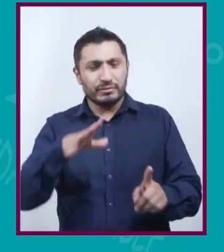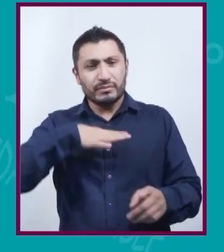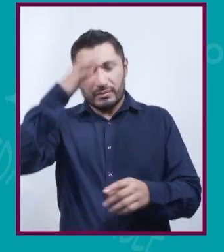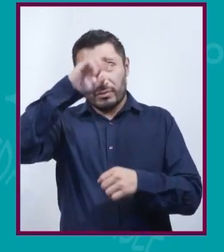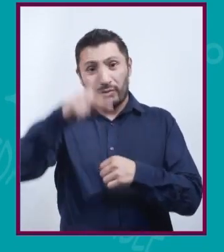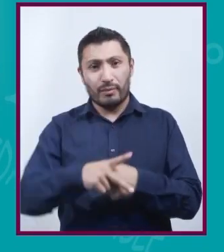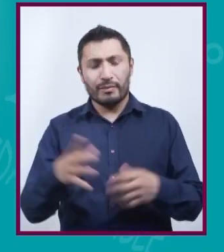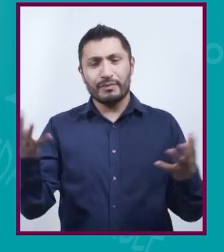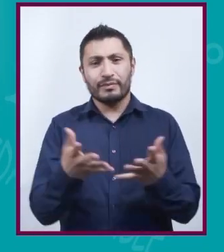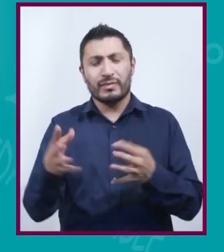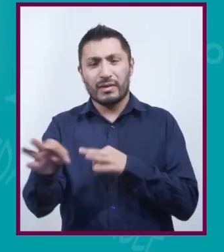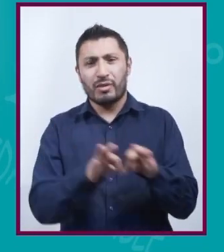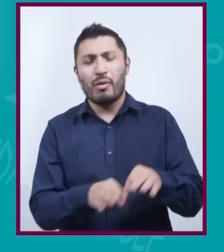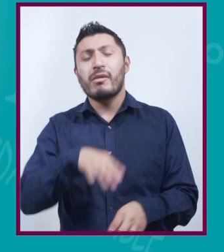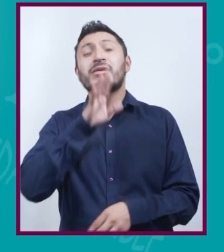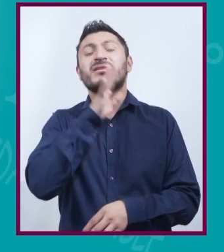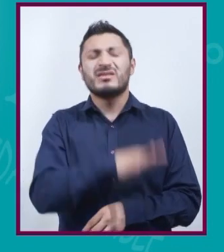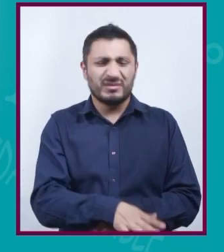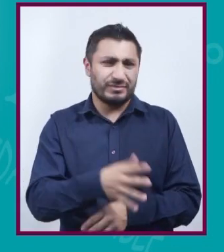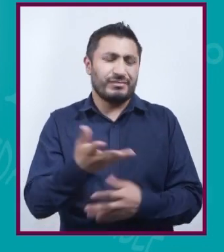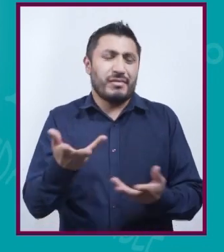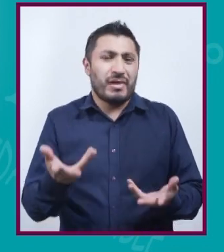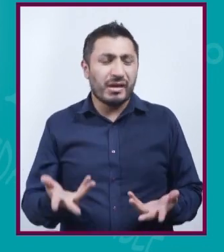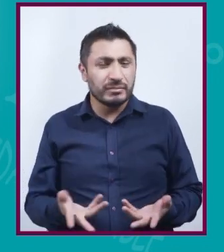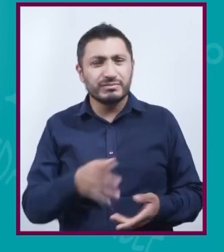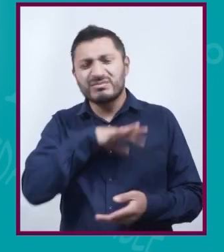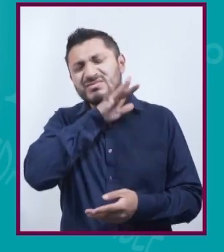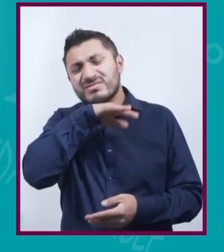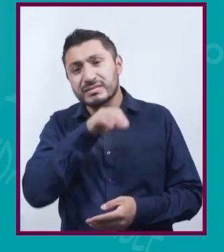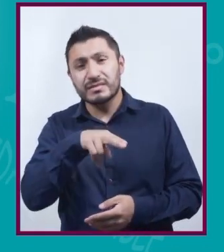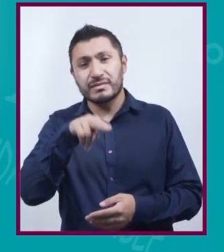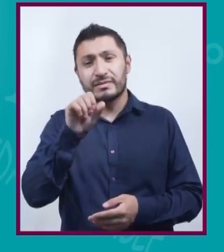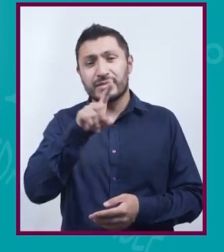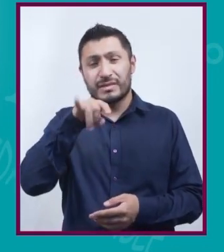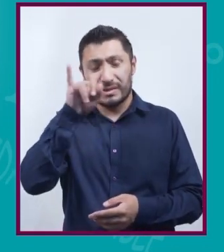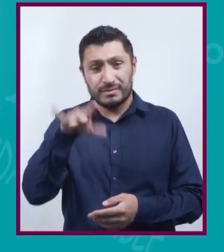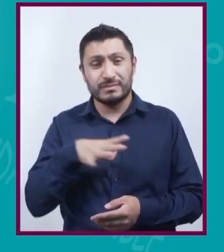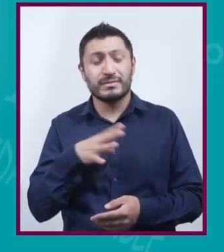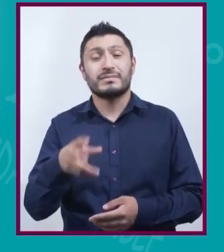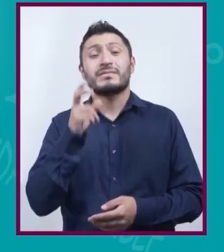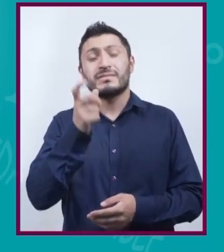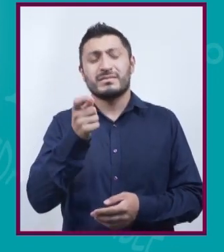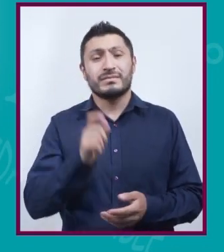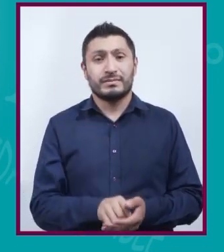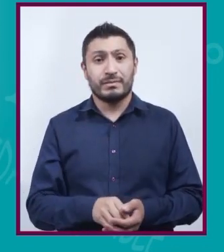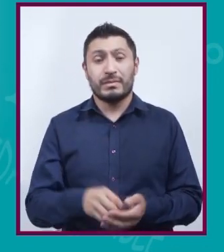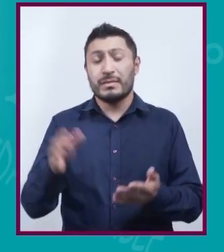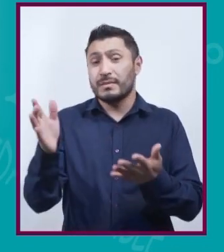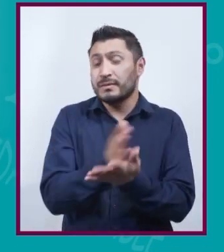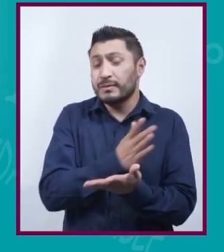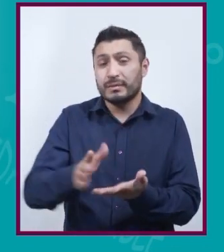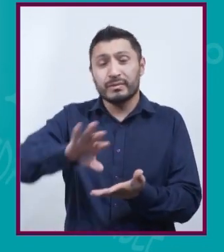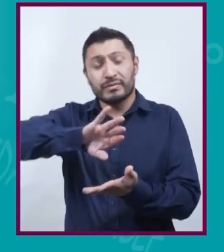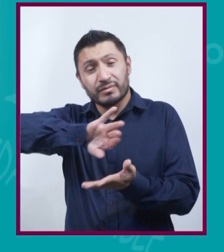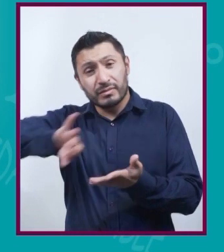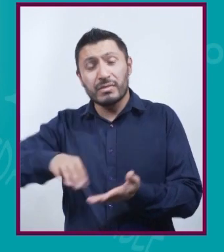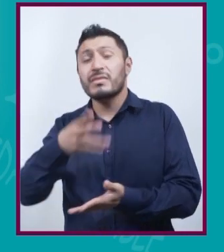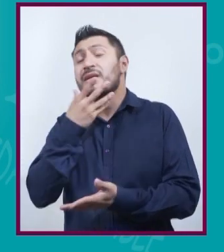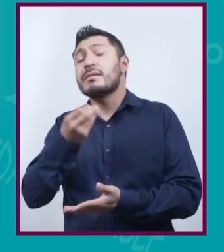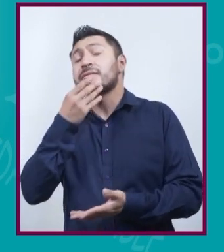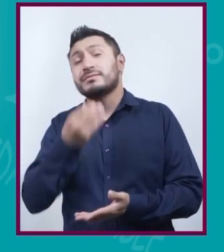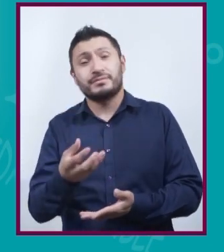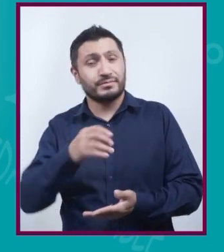Europa: realizar el trabajo sucio de los nazis. Los integrantes de los Sonderkommandos eran separados del resto de los judíos